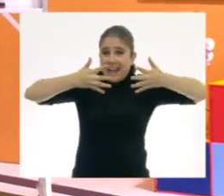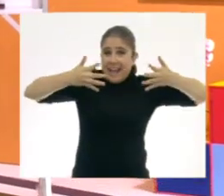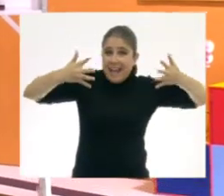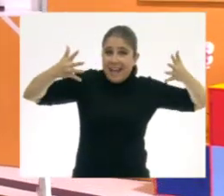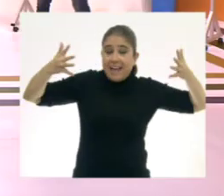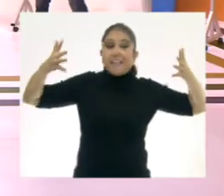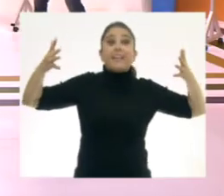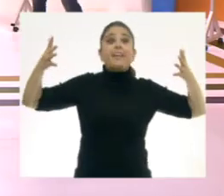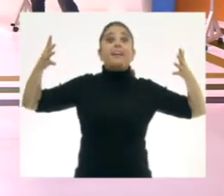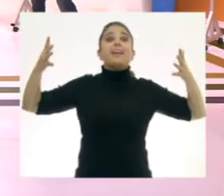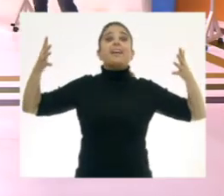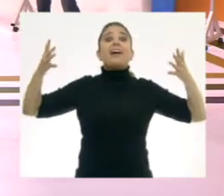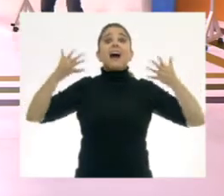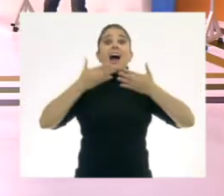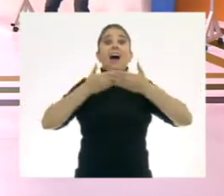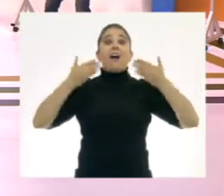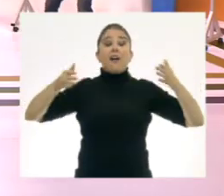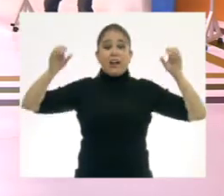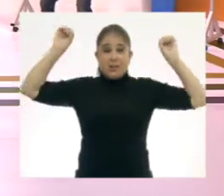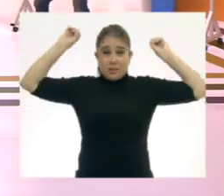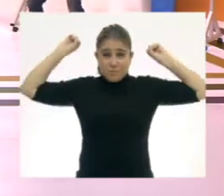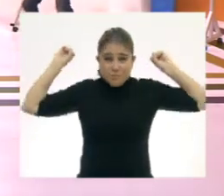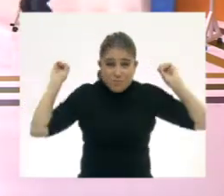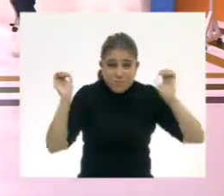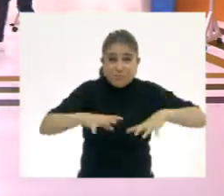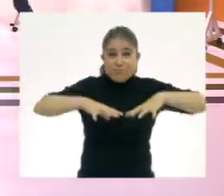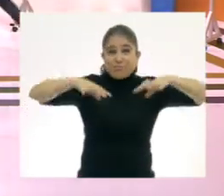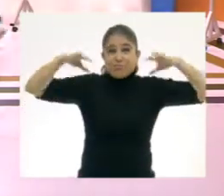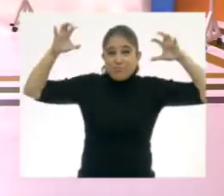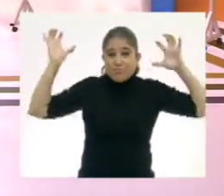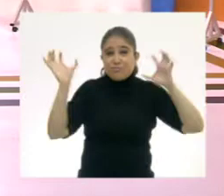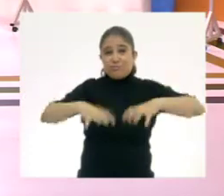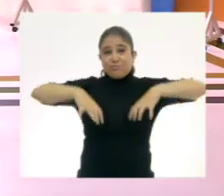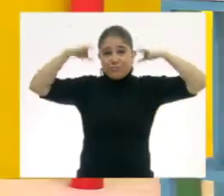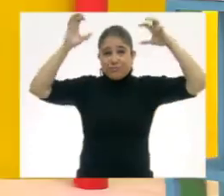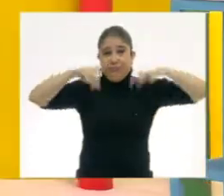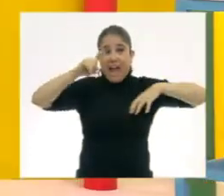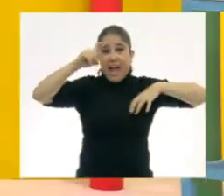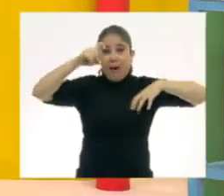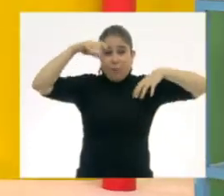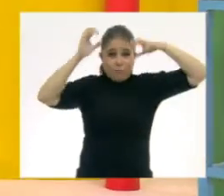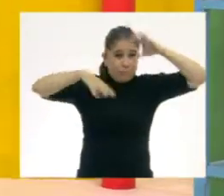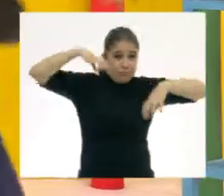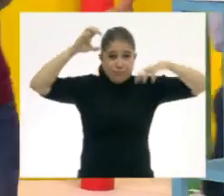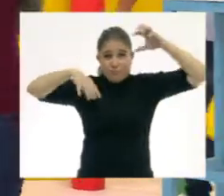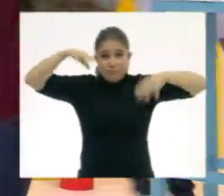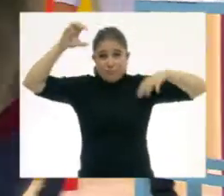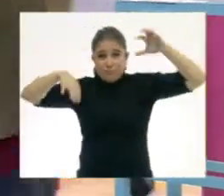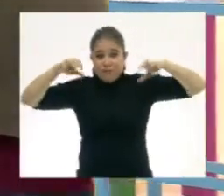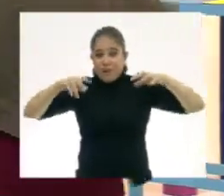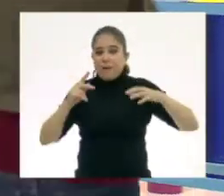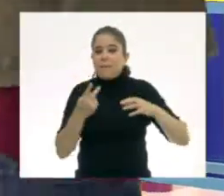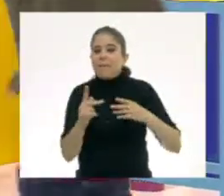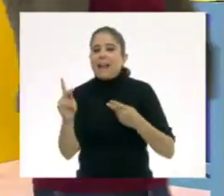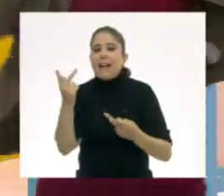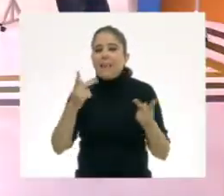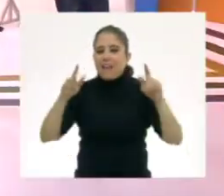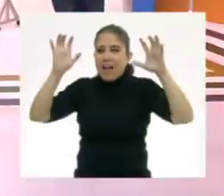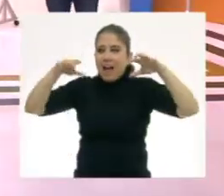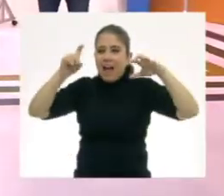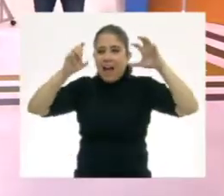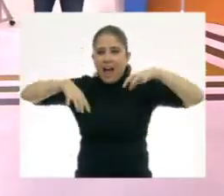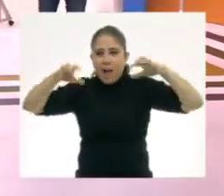ahora? Suelta toda la lluvia, bañando a las plantitas, a